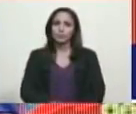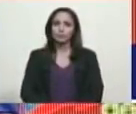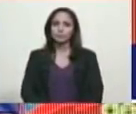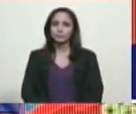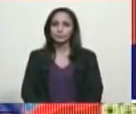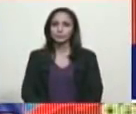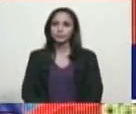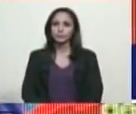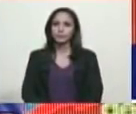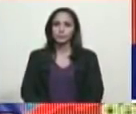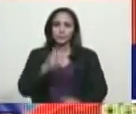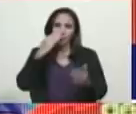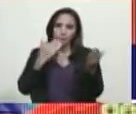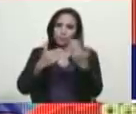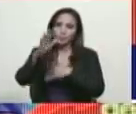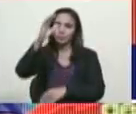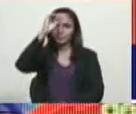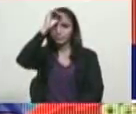Ir